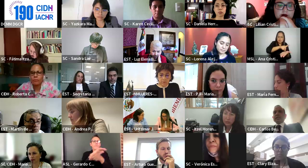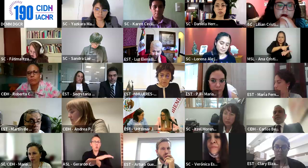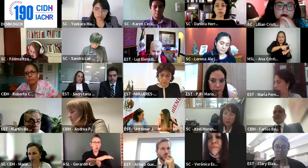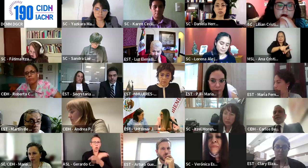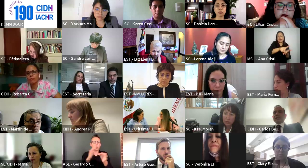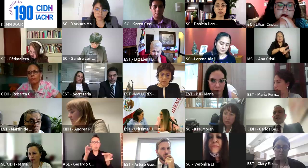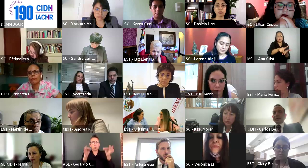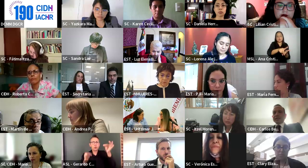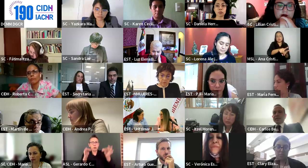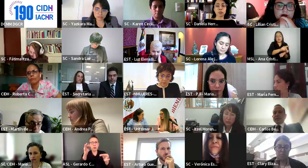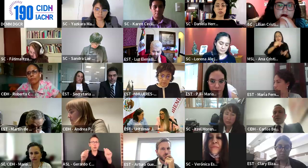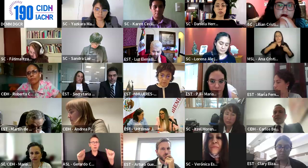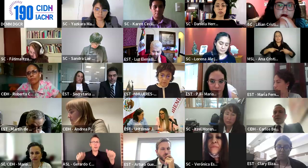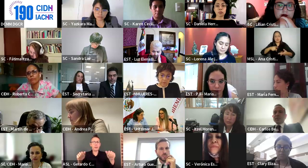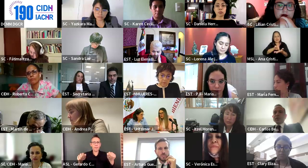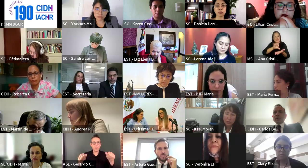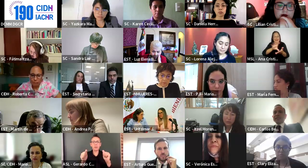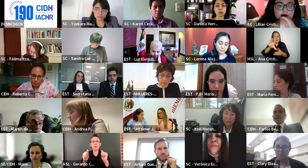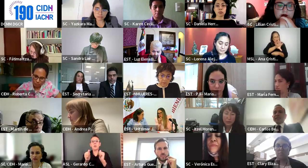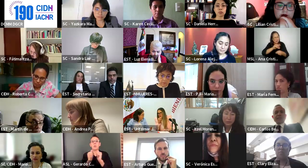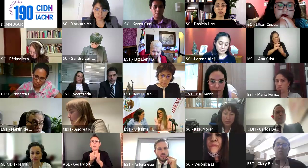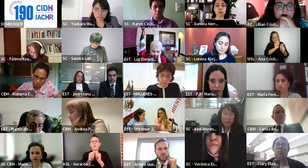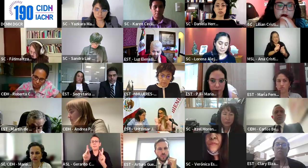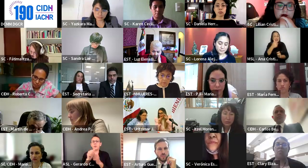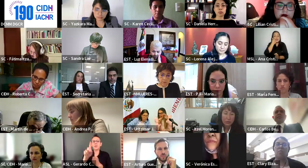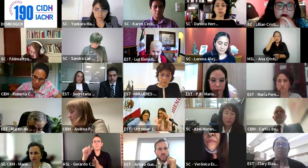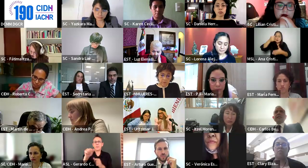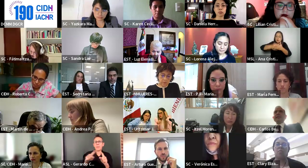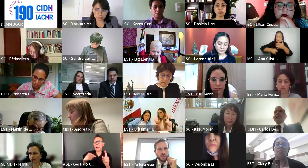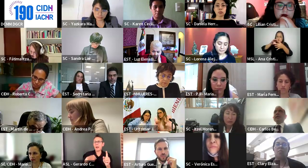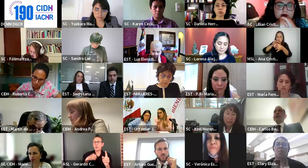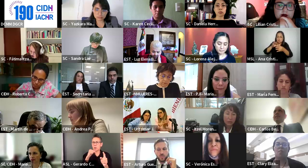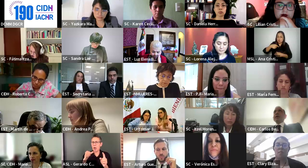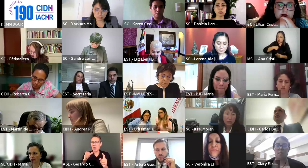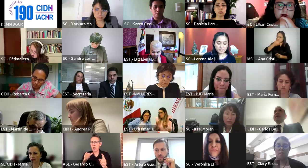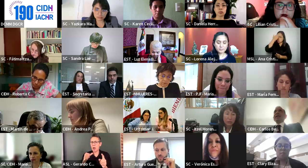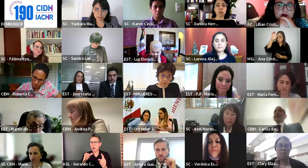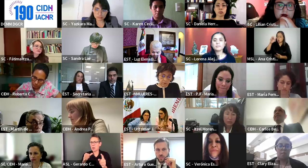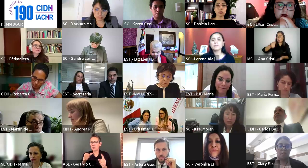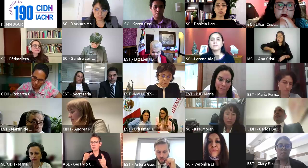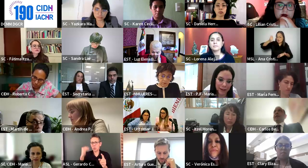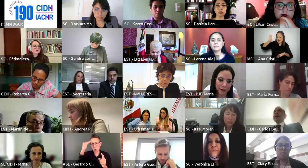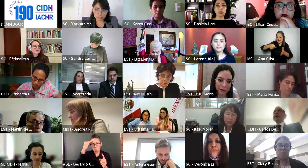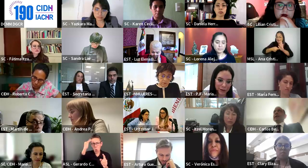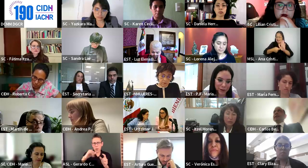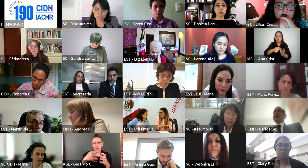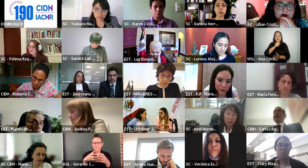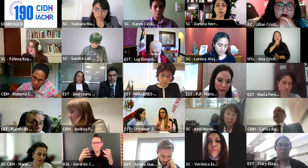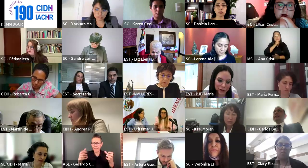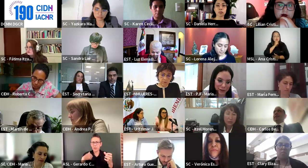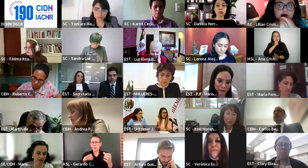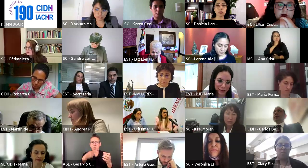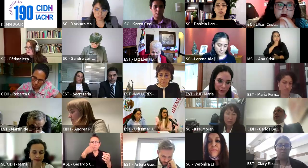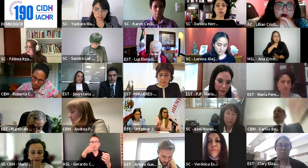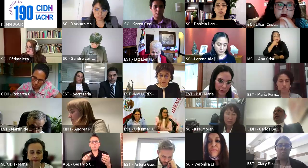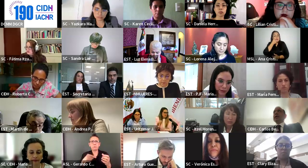personas con discapacidad. Sin embargo, quisiera un poquito más de detalles, no conozco esta sentencia. Me gustaría saber